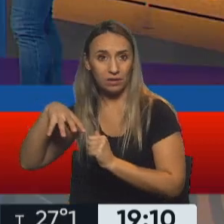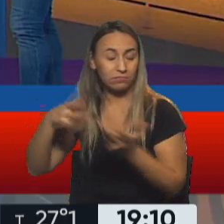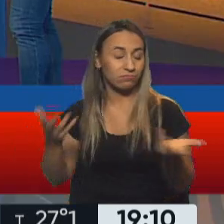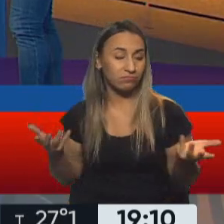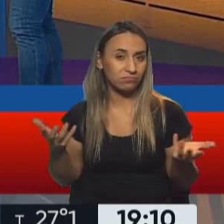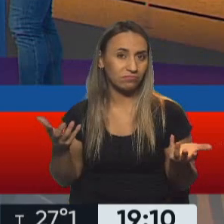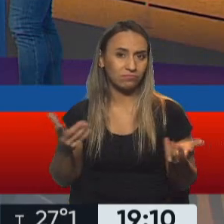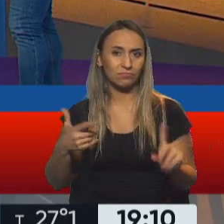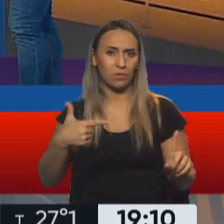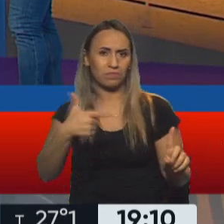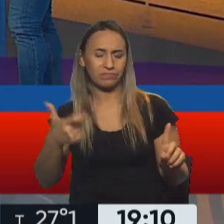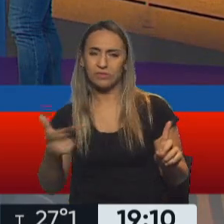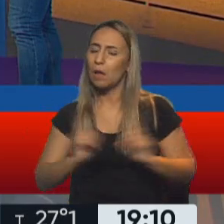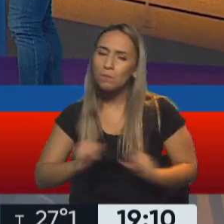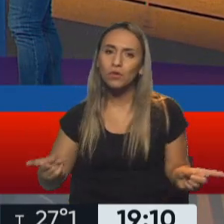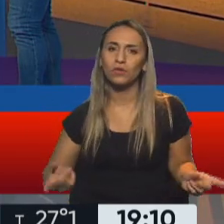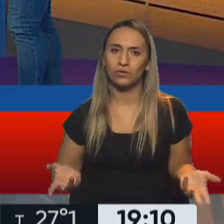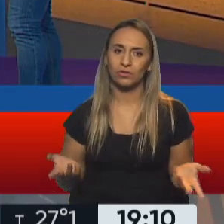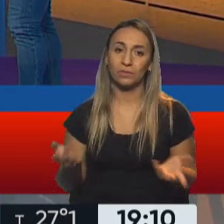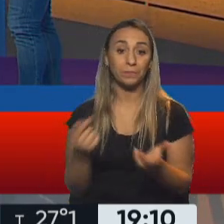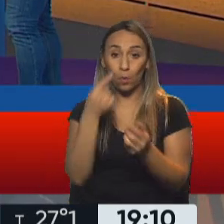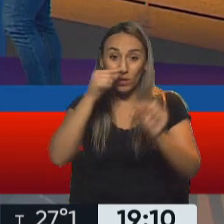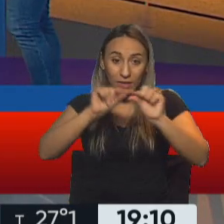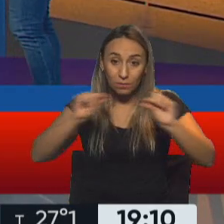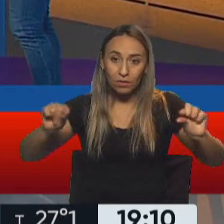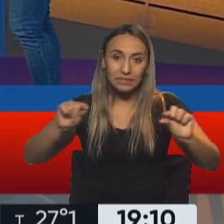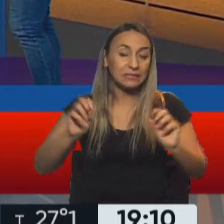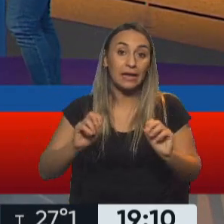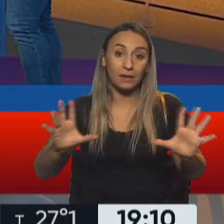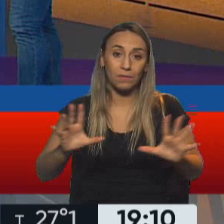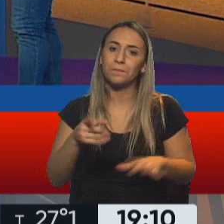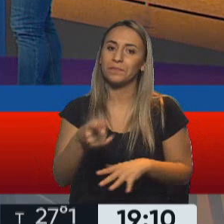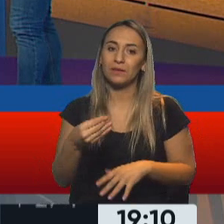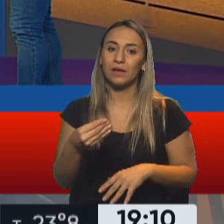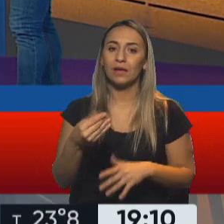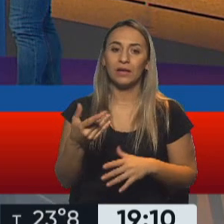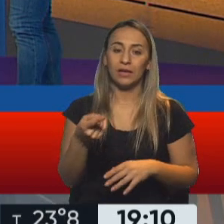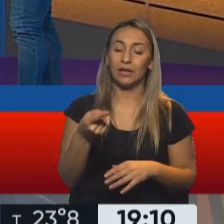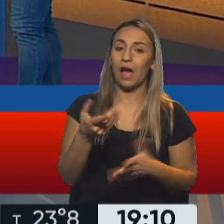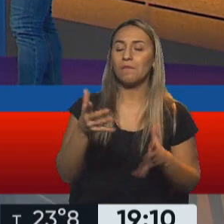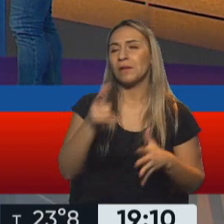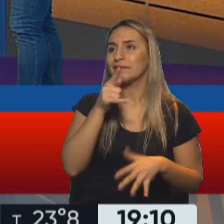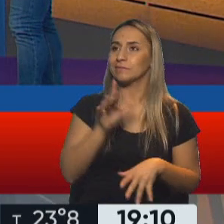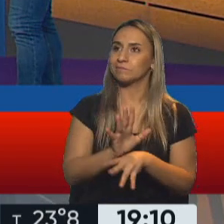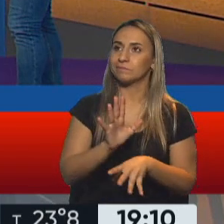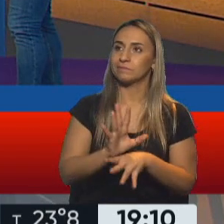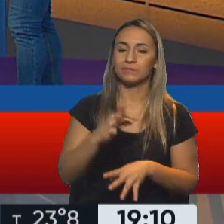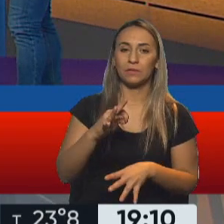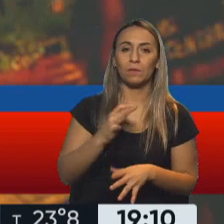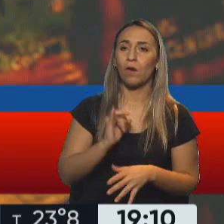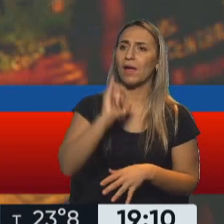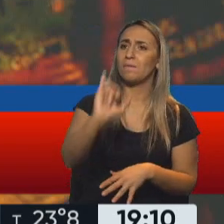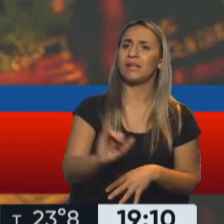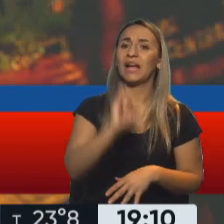Este último dato es tremendo. A veces parece que haya que explicar lo obvio, ¿no? En algunas discusiones en nuestro